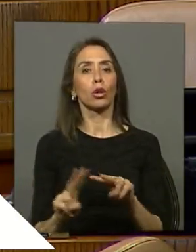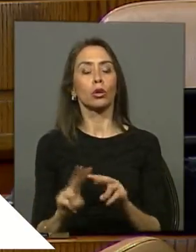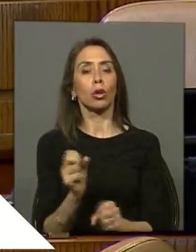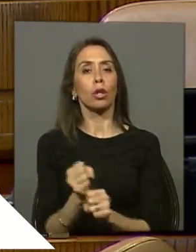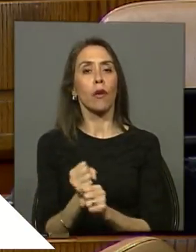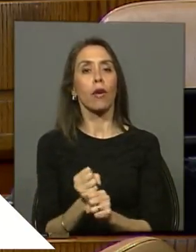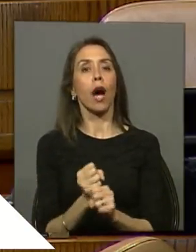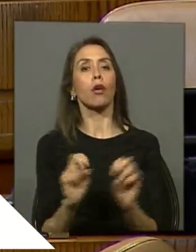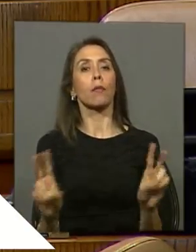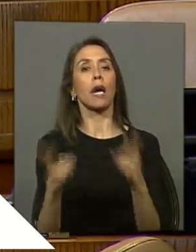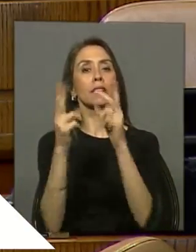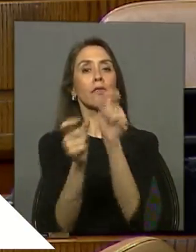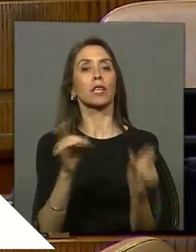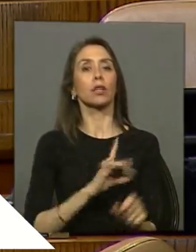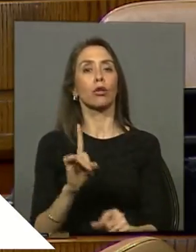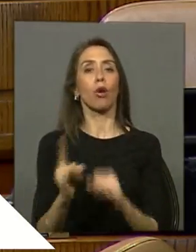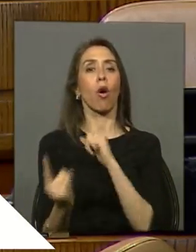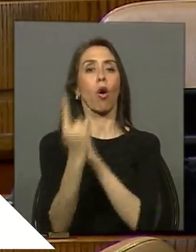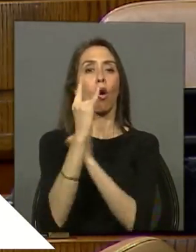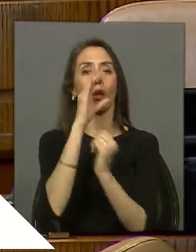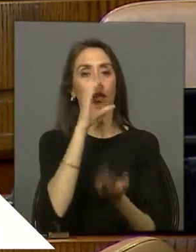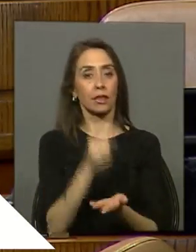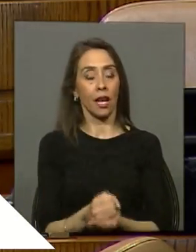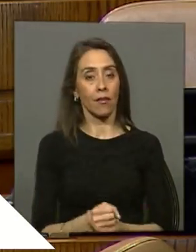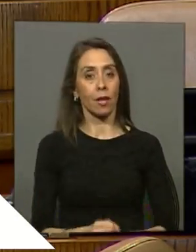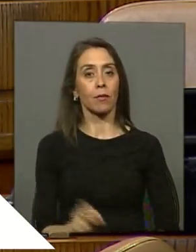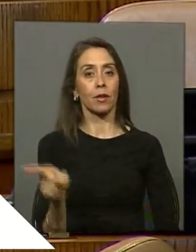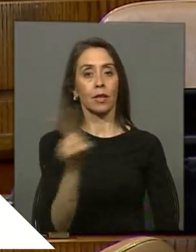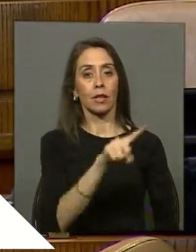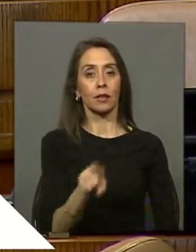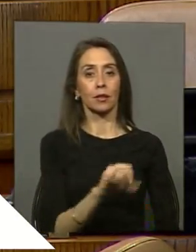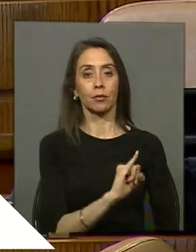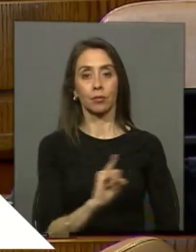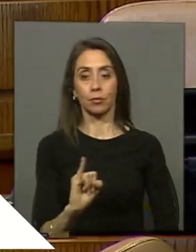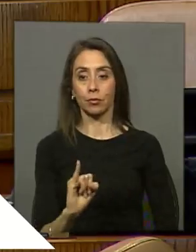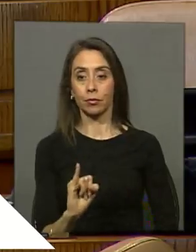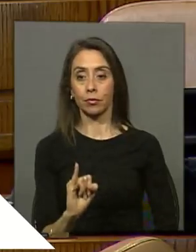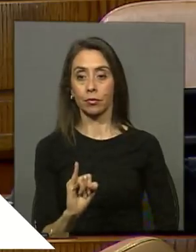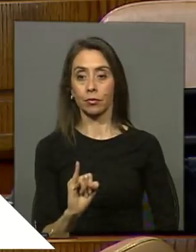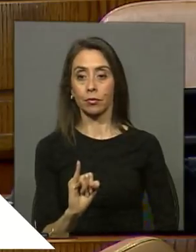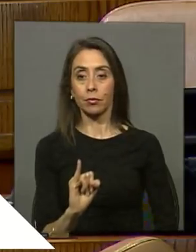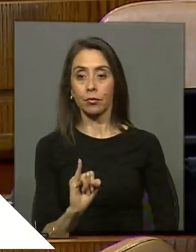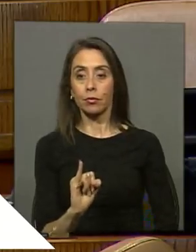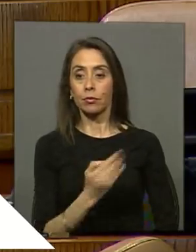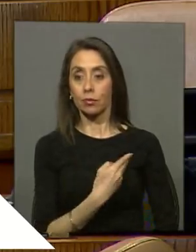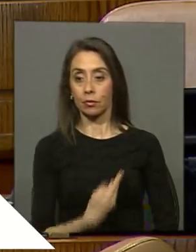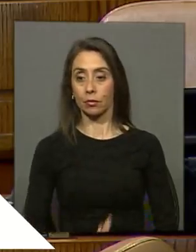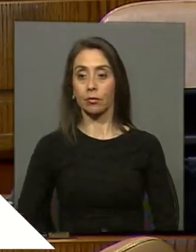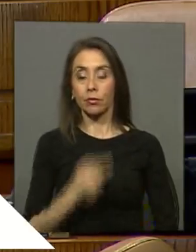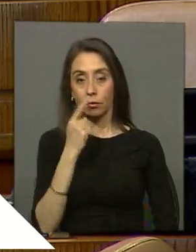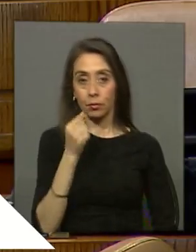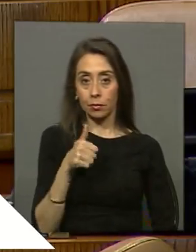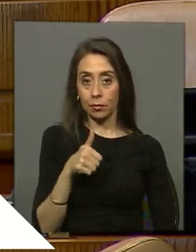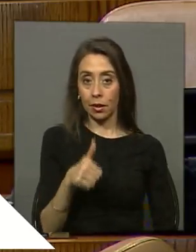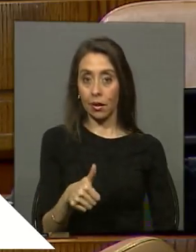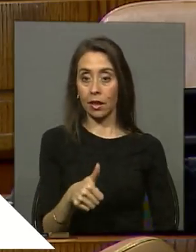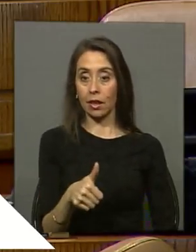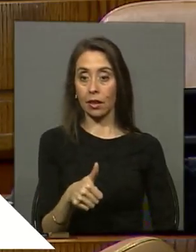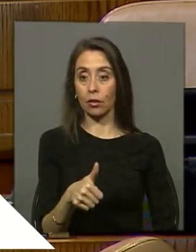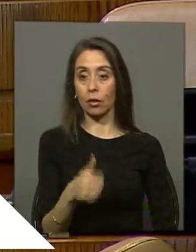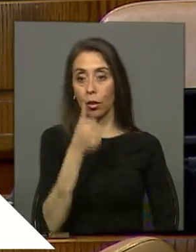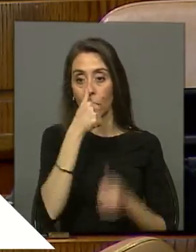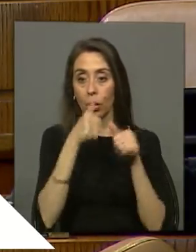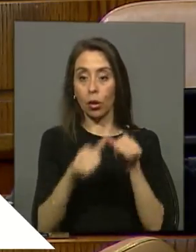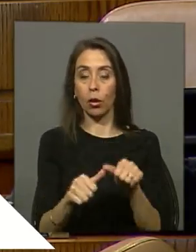salvado tantos chilenos de esta estafa el caso de servicios impuestos internos presidente es evidente que con un director que tiene menos